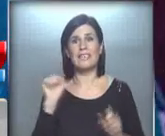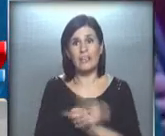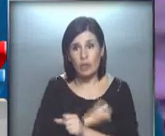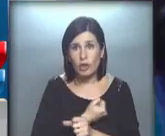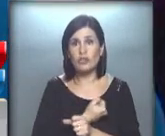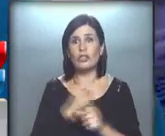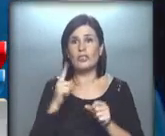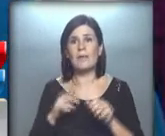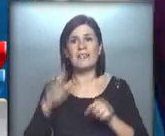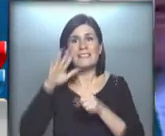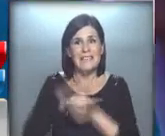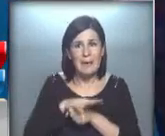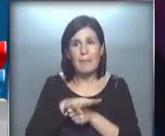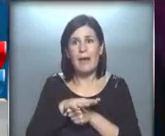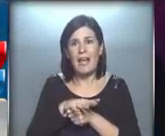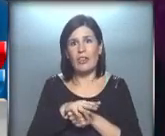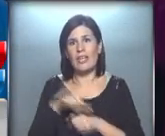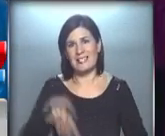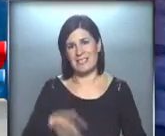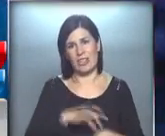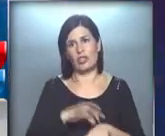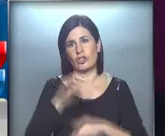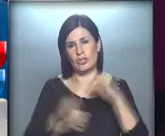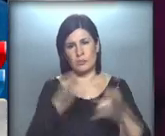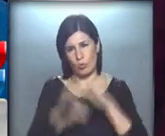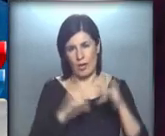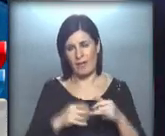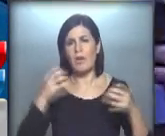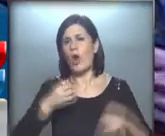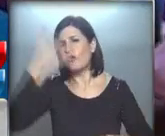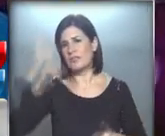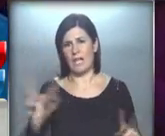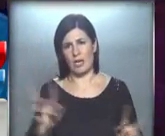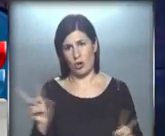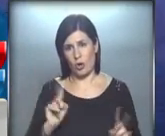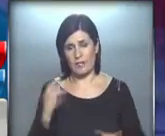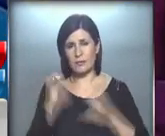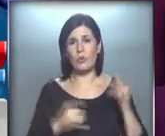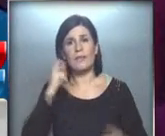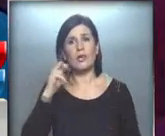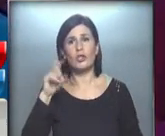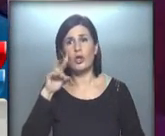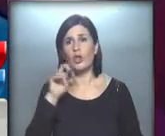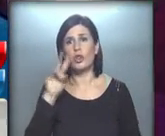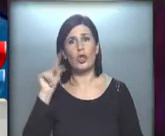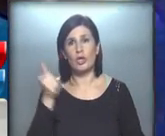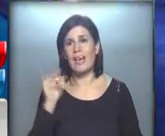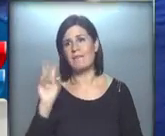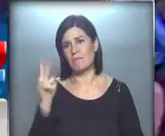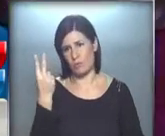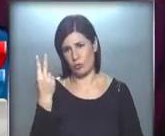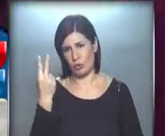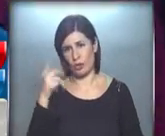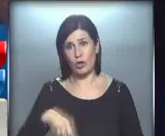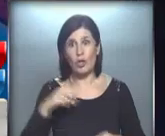cardiogénico. Ese es el parte médico extraoficial hasta el momento en el sanatorio Mitre que da cuenta del fallecimiento de Julio Grondona, quien ingresó esta madrugada